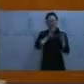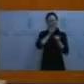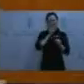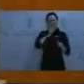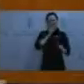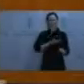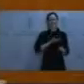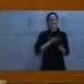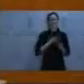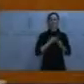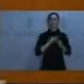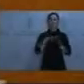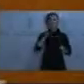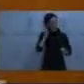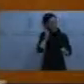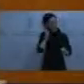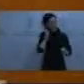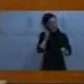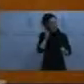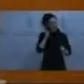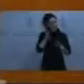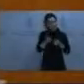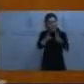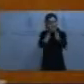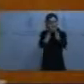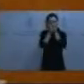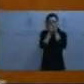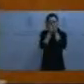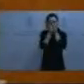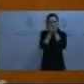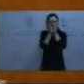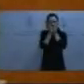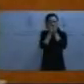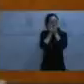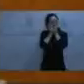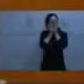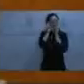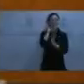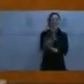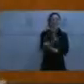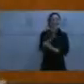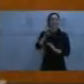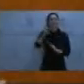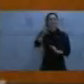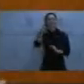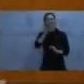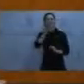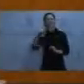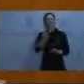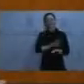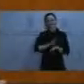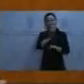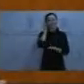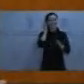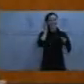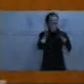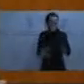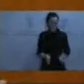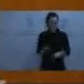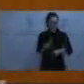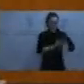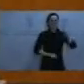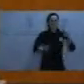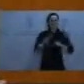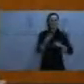solamente son los jabalíes los que están infectados y además solo los de Parres, señora consejera. Esa es las soluciones que